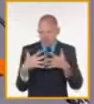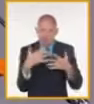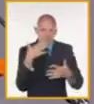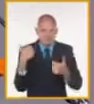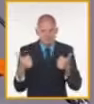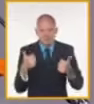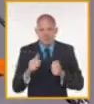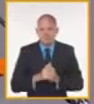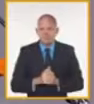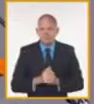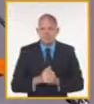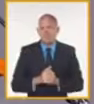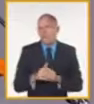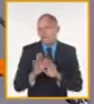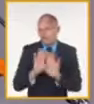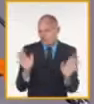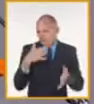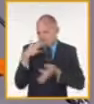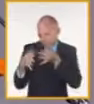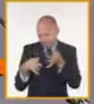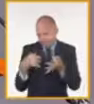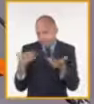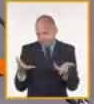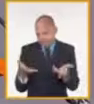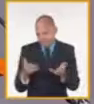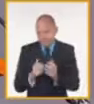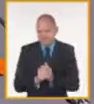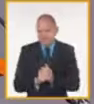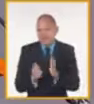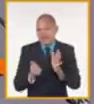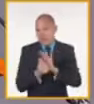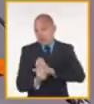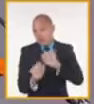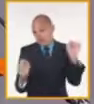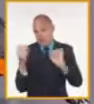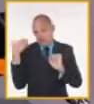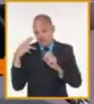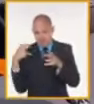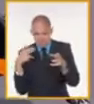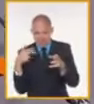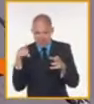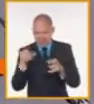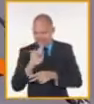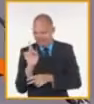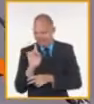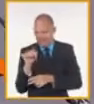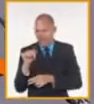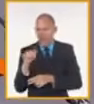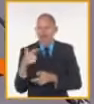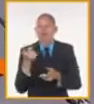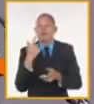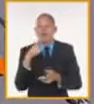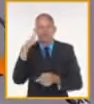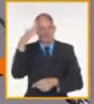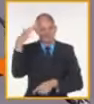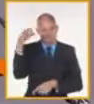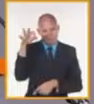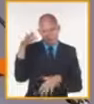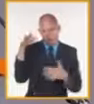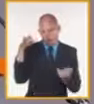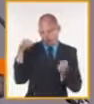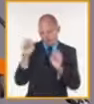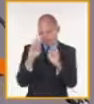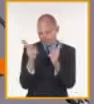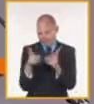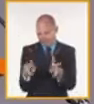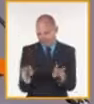de esta relación entre las redes digitales que le aportan un poco de novedad eh Más allá de que coincido plenamente con Méndez Méndez que hay una